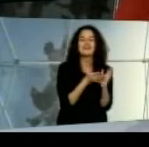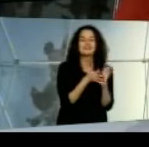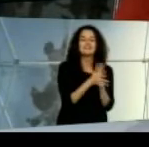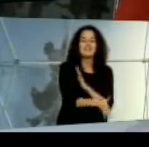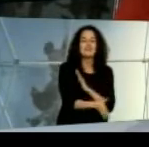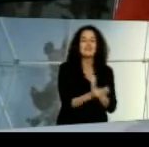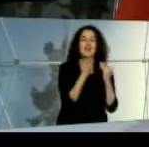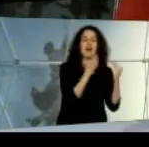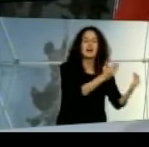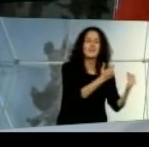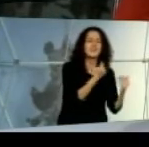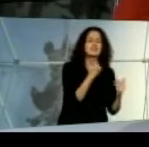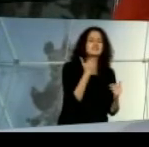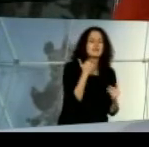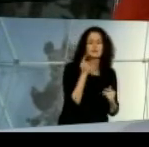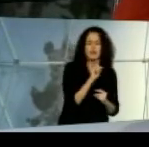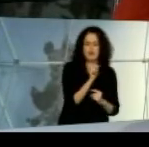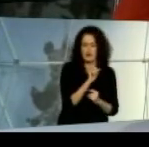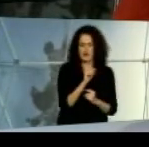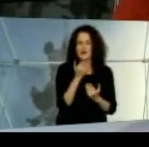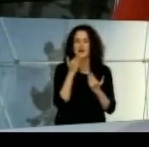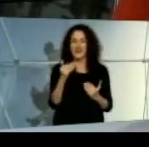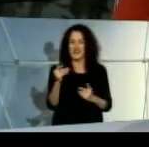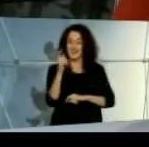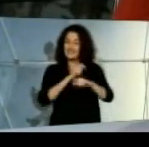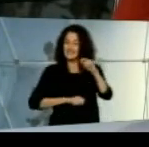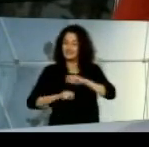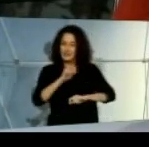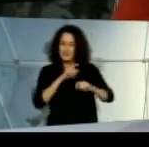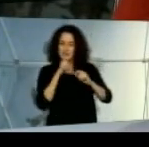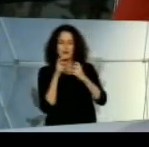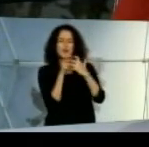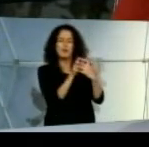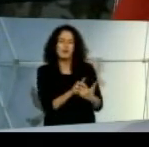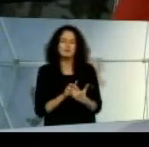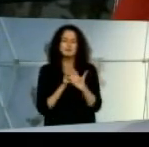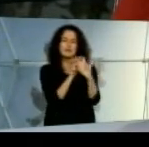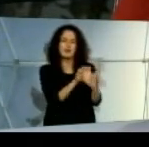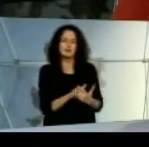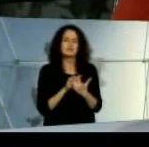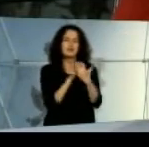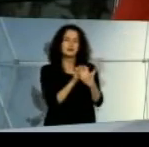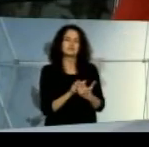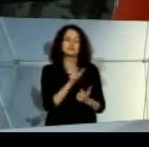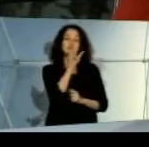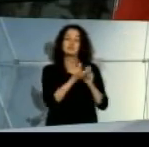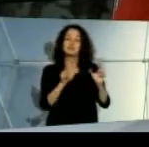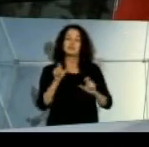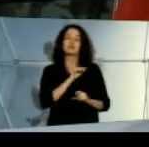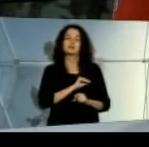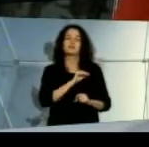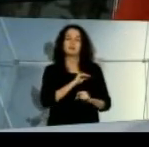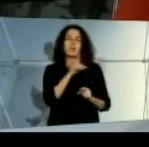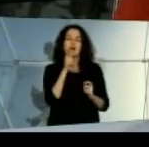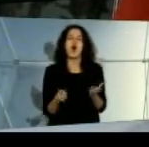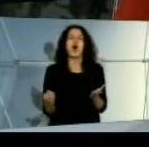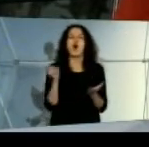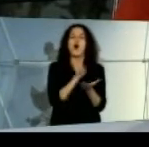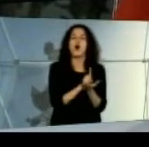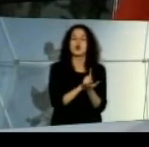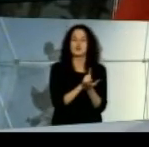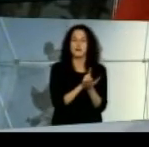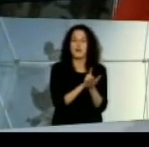de la Asociación, que es el gran valor que tiene la Asociación en ese momento, la lucha que hacen unas cuantas personas para que se vuelva a reabrir